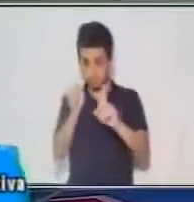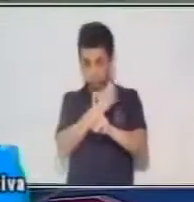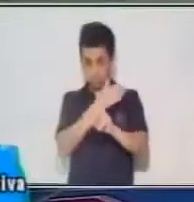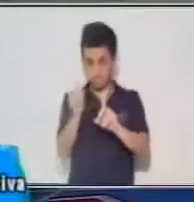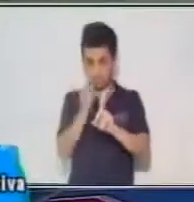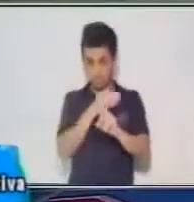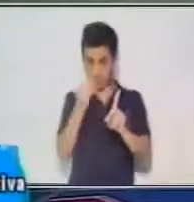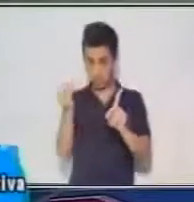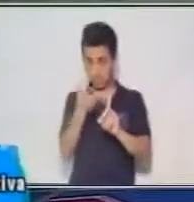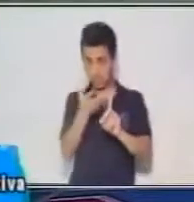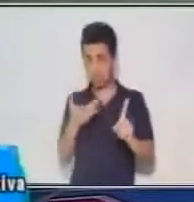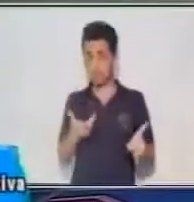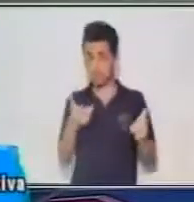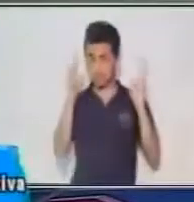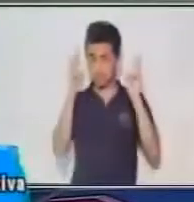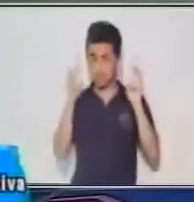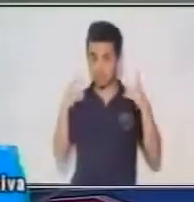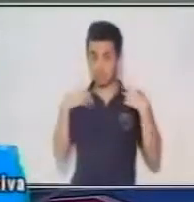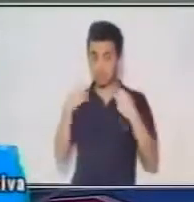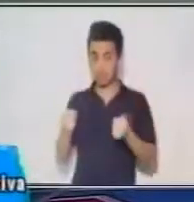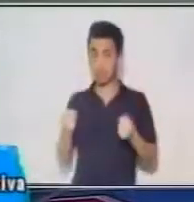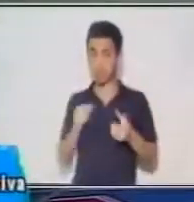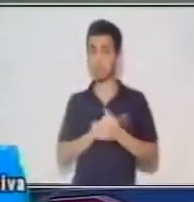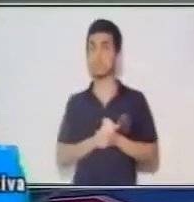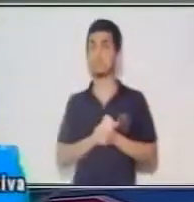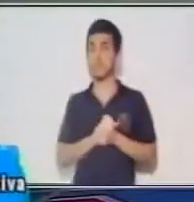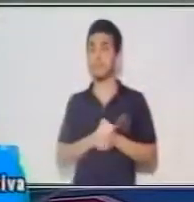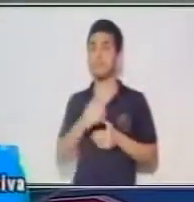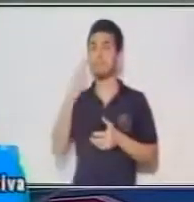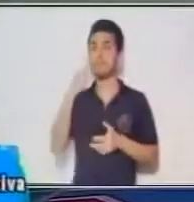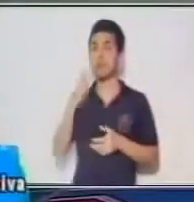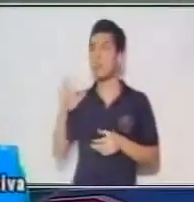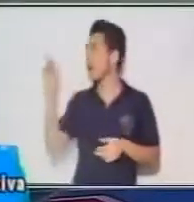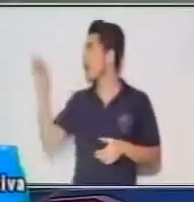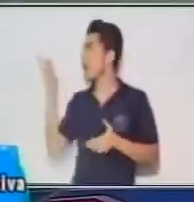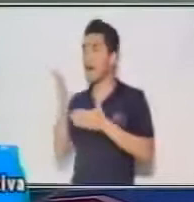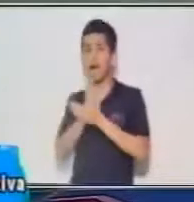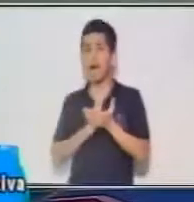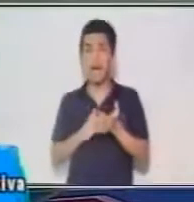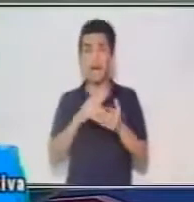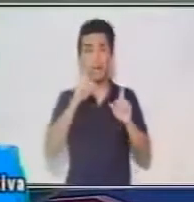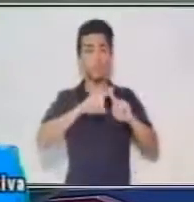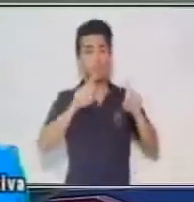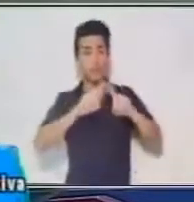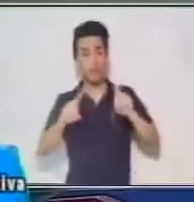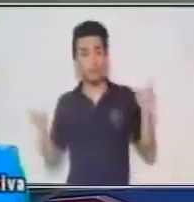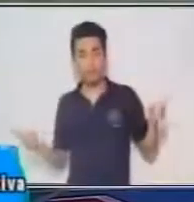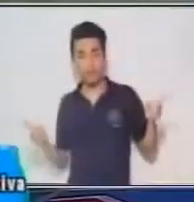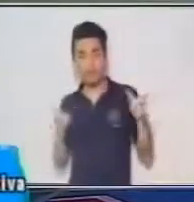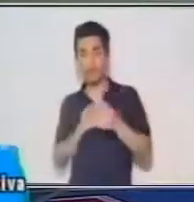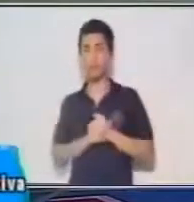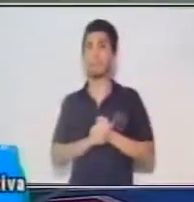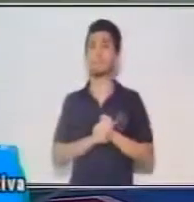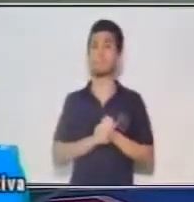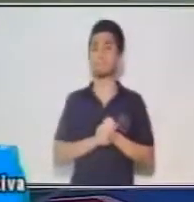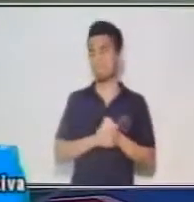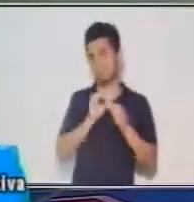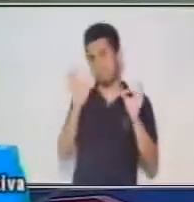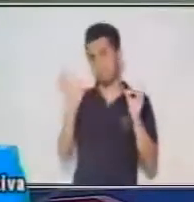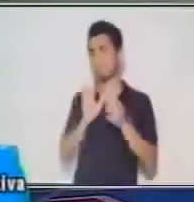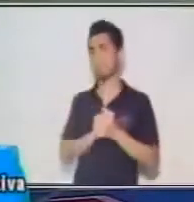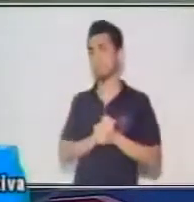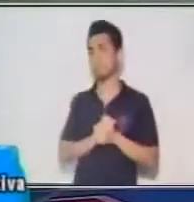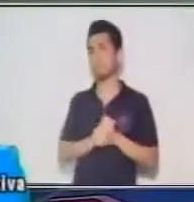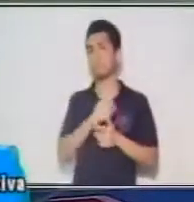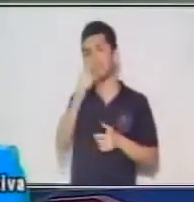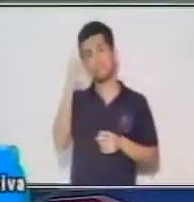alguien de alimentarse de manera saludable y de probar algo totalmente diferente? Posiblemente. ¿Qué